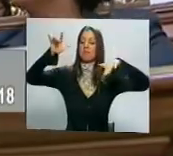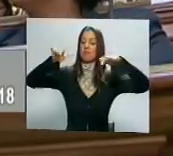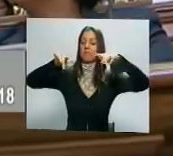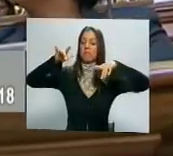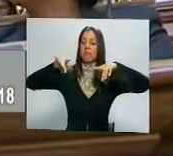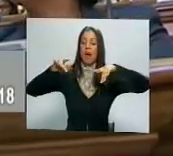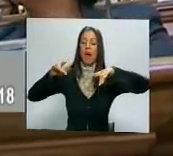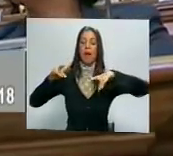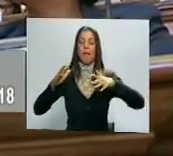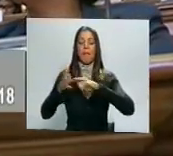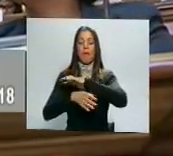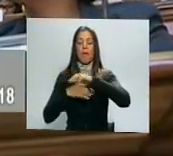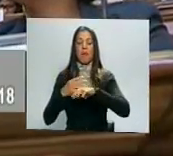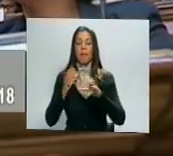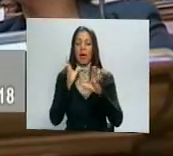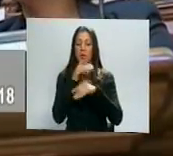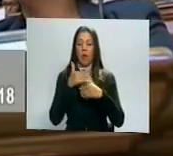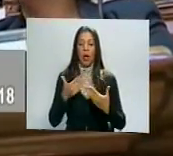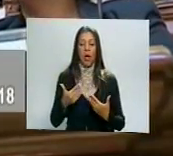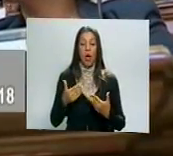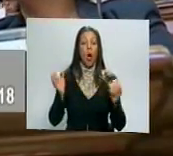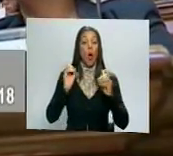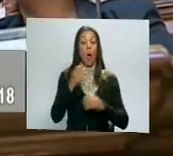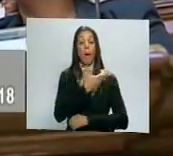los, dígame usted, el señor de Perú,